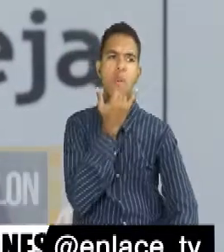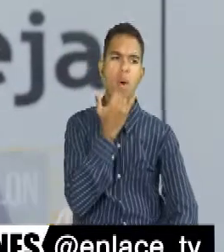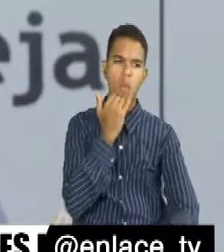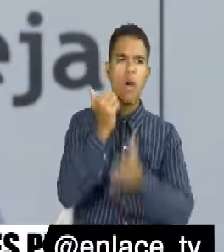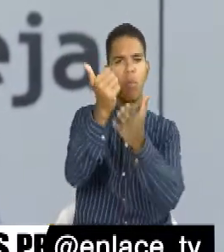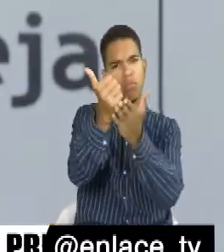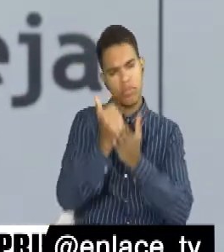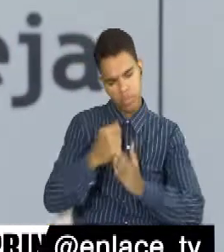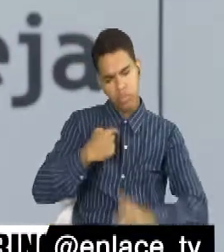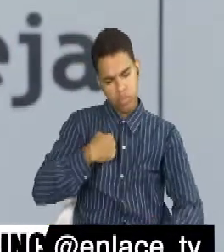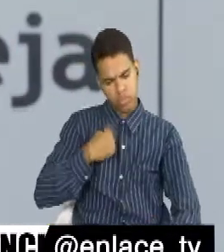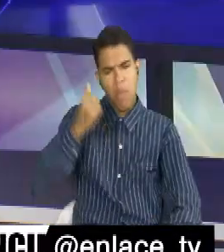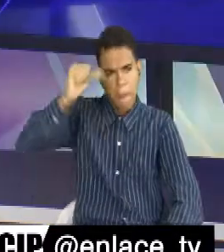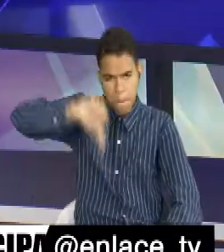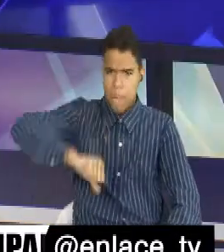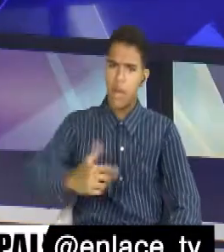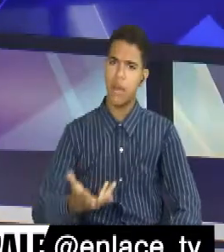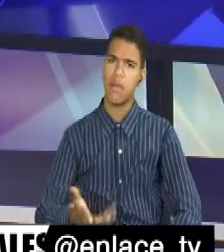que estoy mal.